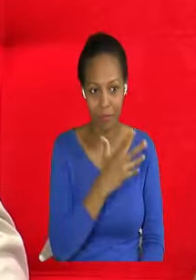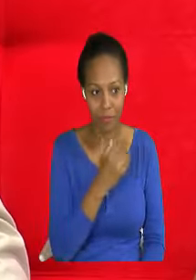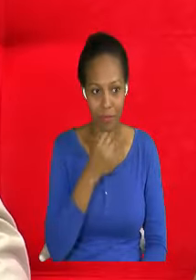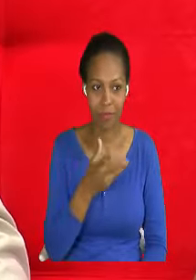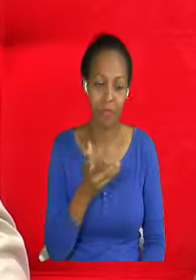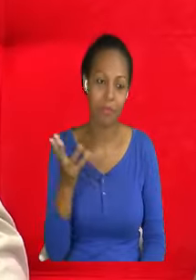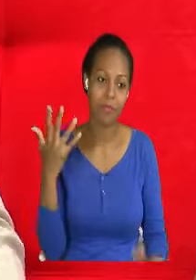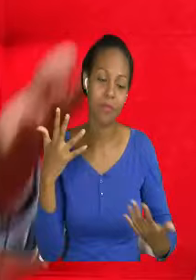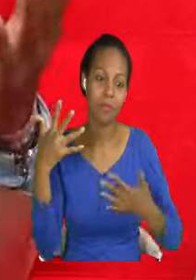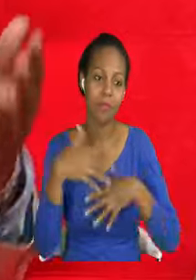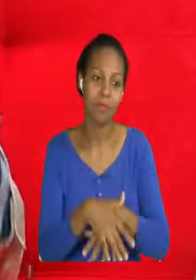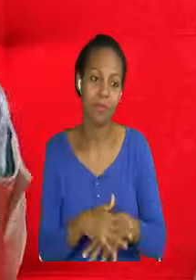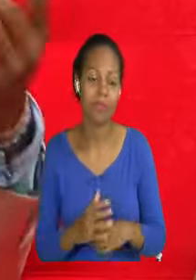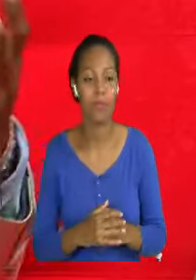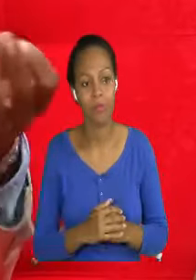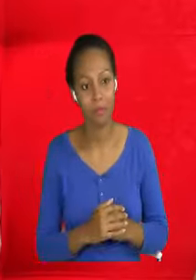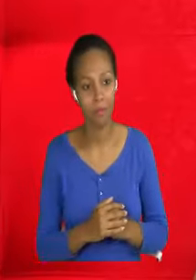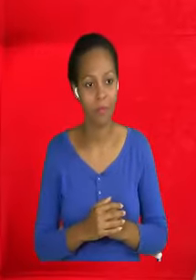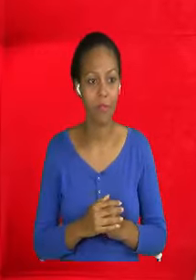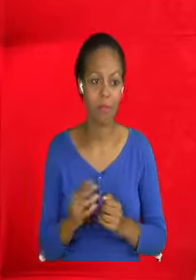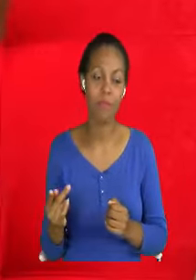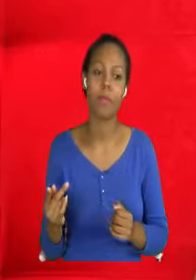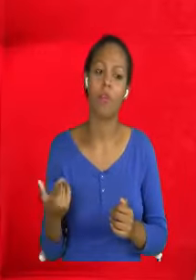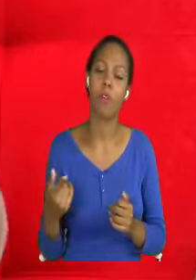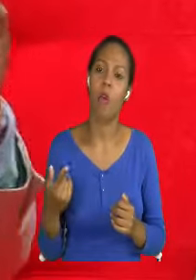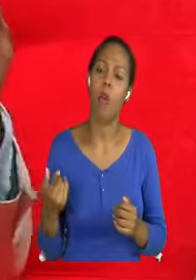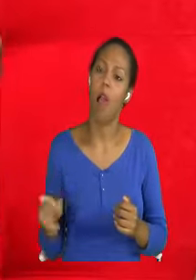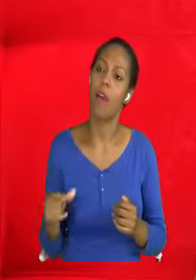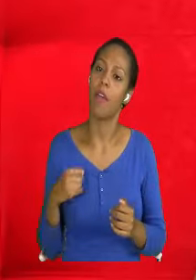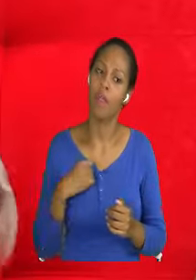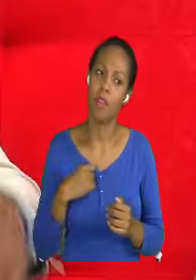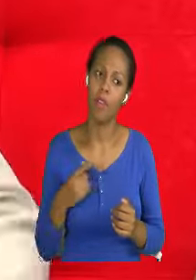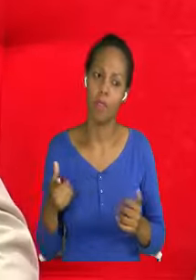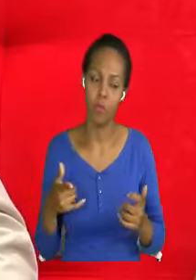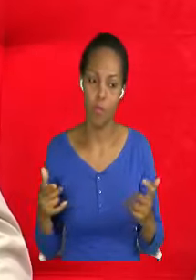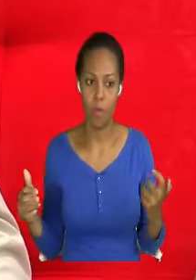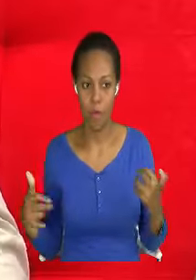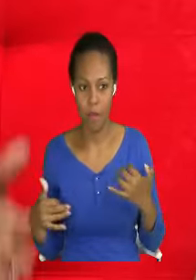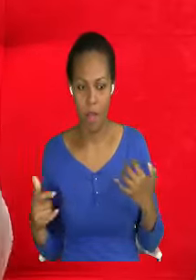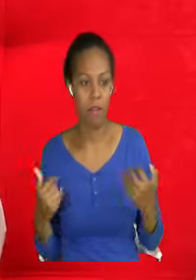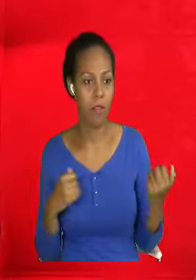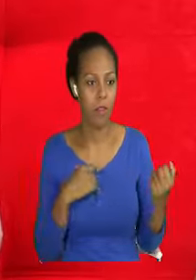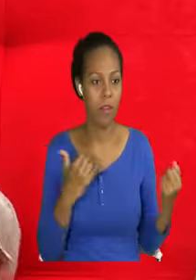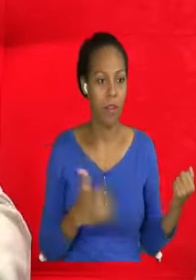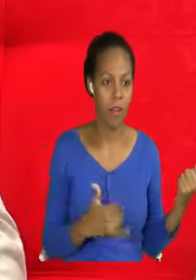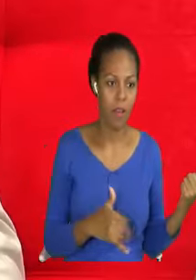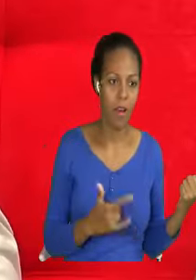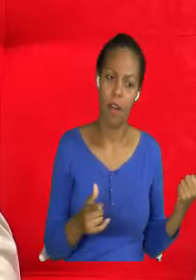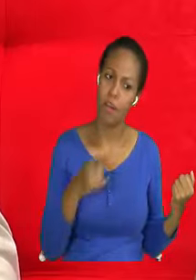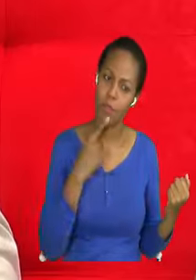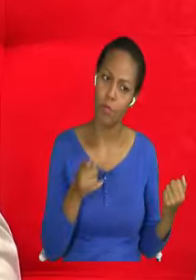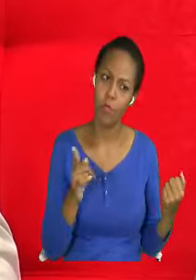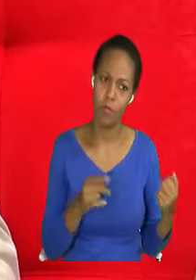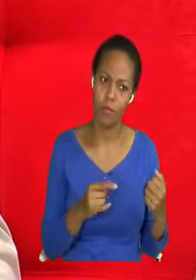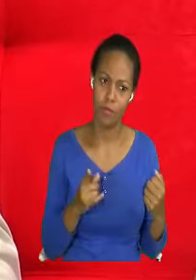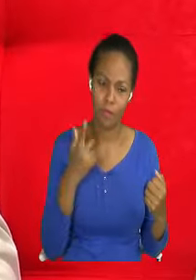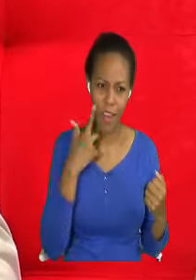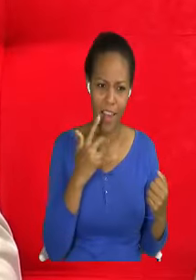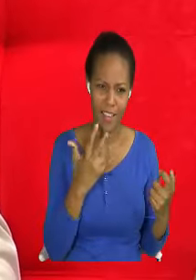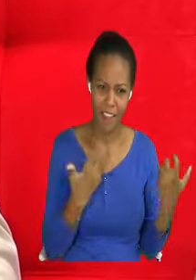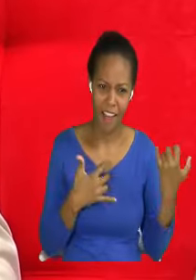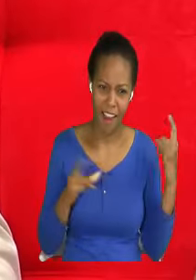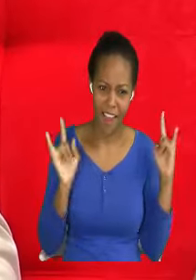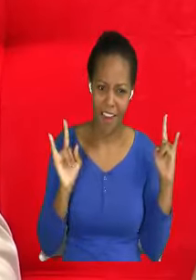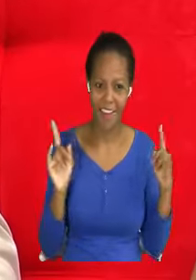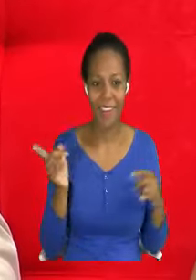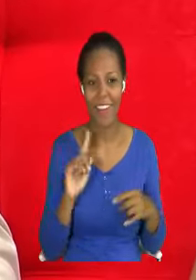fusionada, de pronto dirán, ah, pero mira, tienen el vallenato este nuevo con guitarras y con cosas que parece rock, pero no se